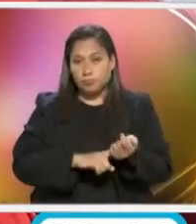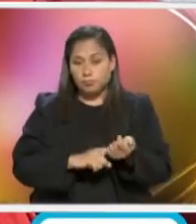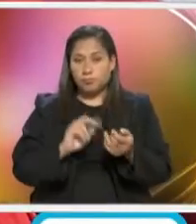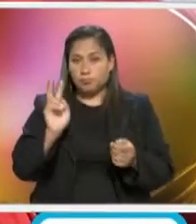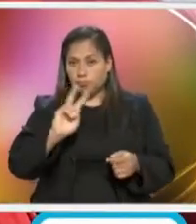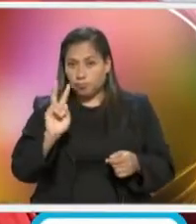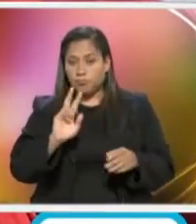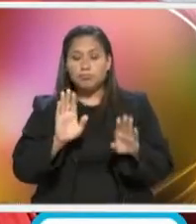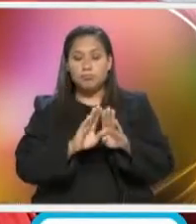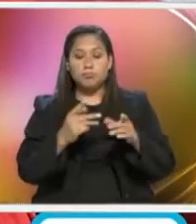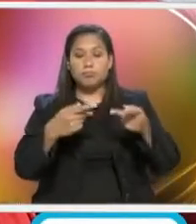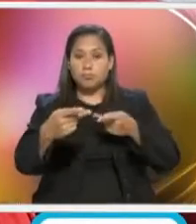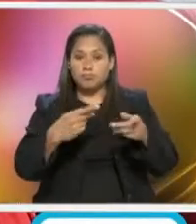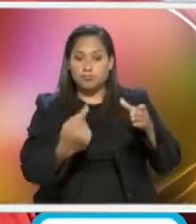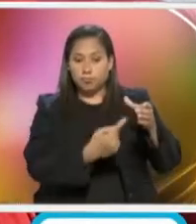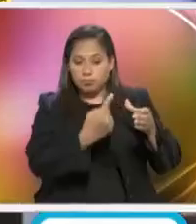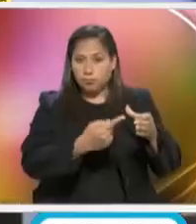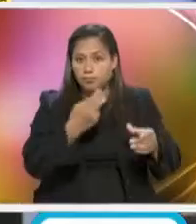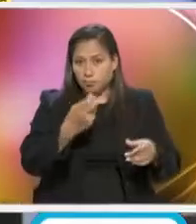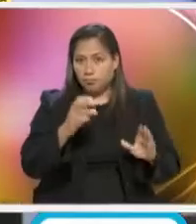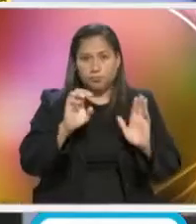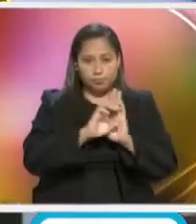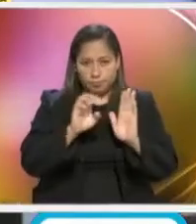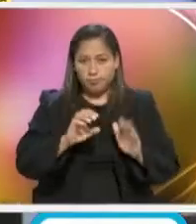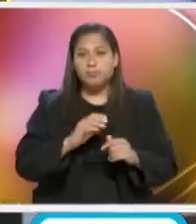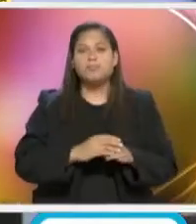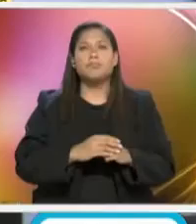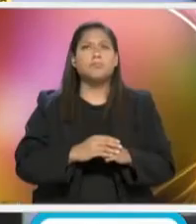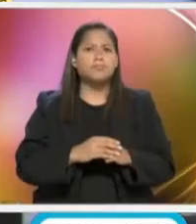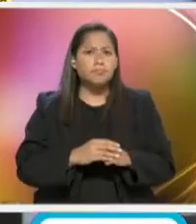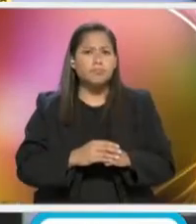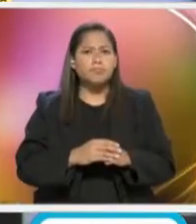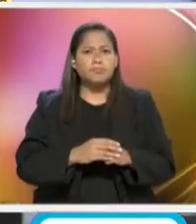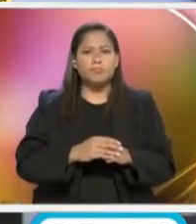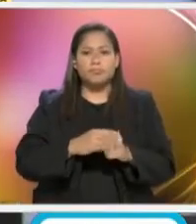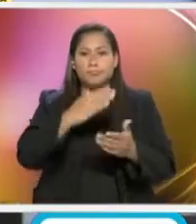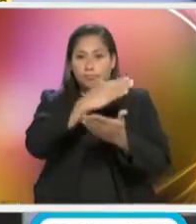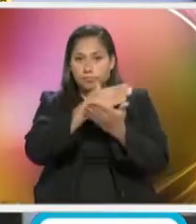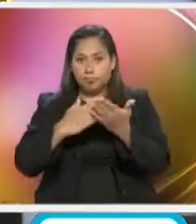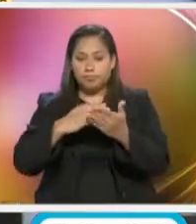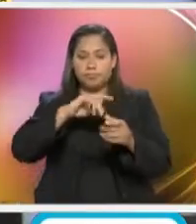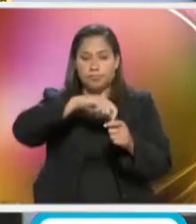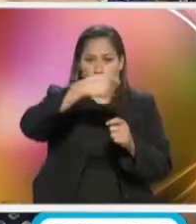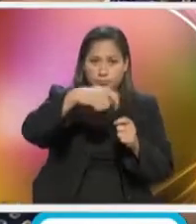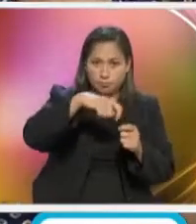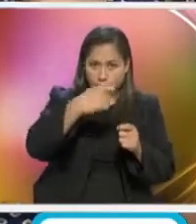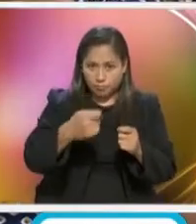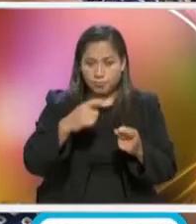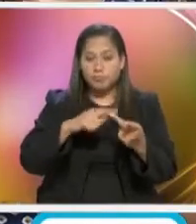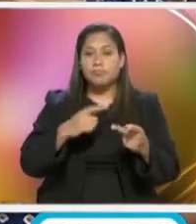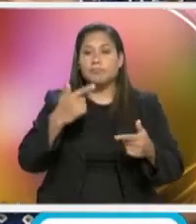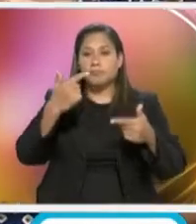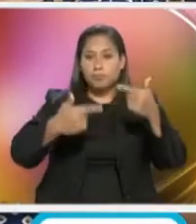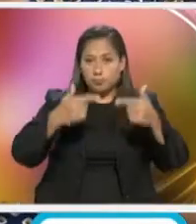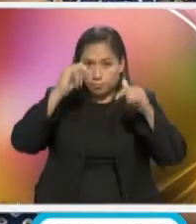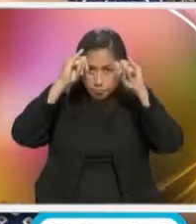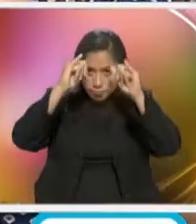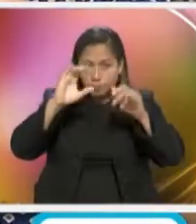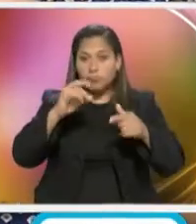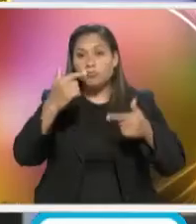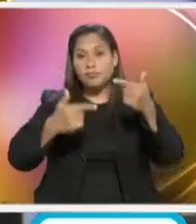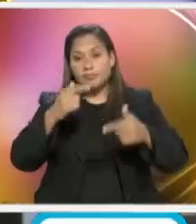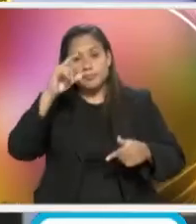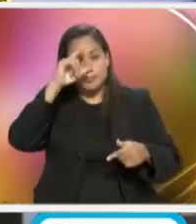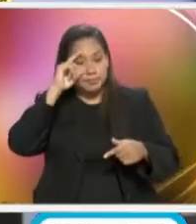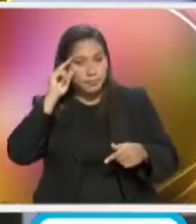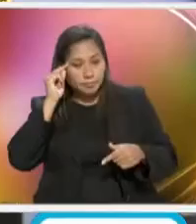¿cómo preparamos esto? Por ejemplo, un ejemplo puede ser medio plátano, una taza de leche de vaca o de almendra. Sí. Si utilizamos